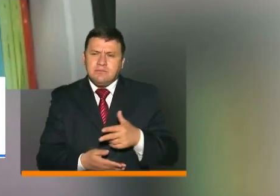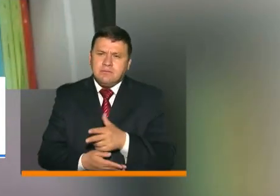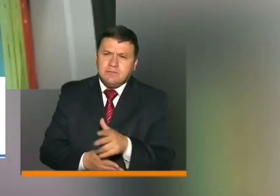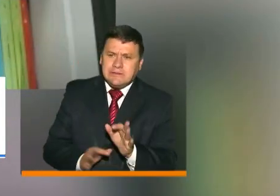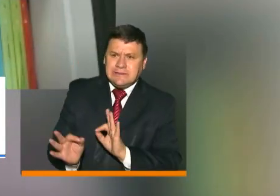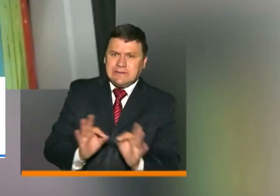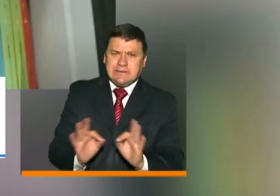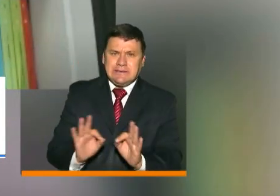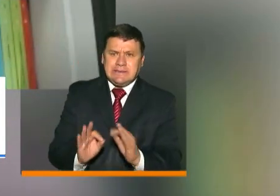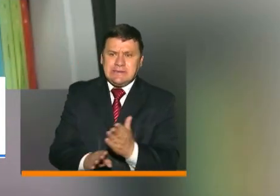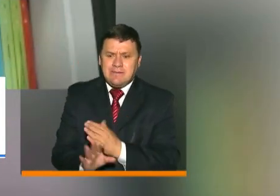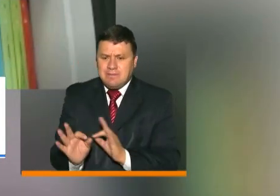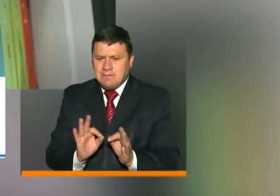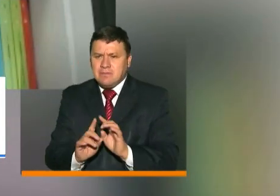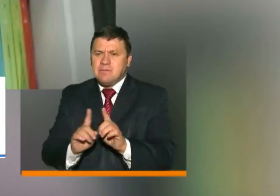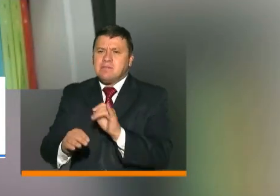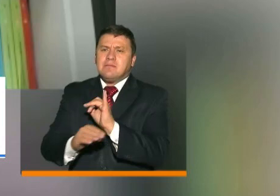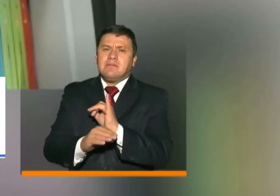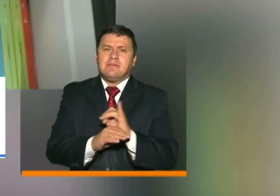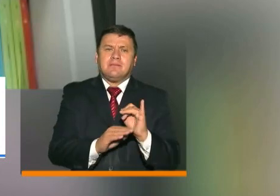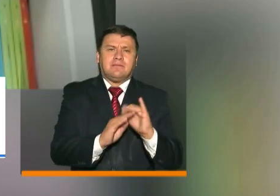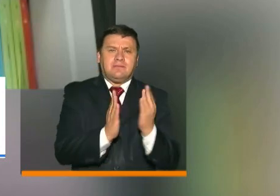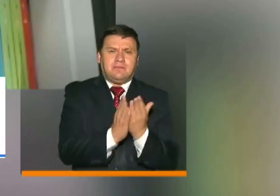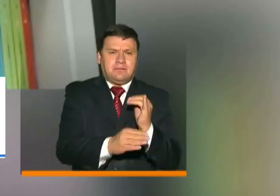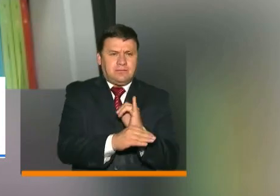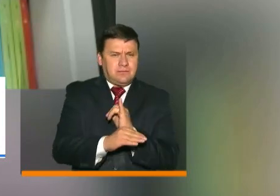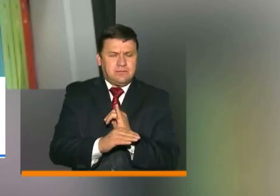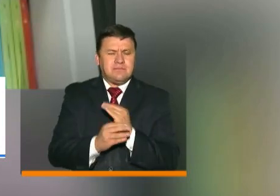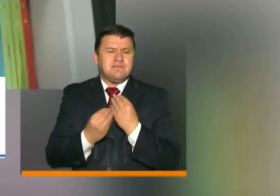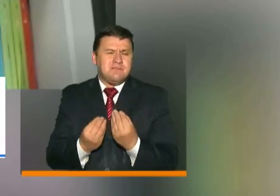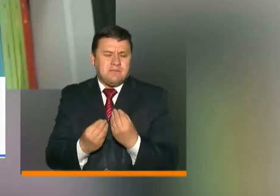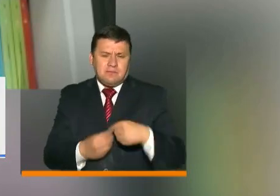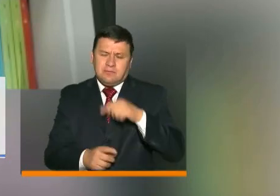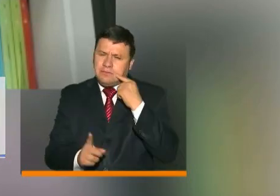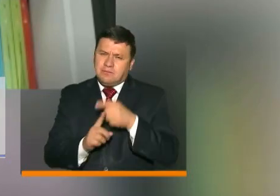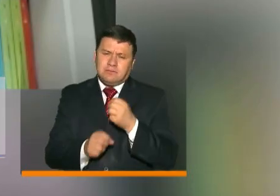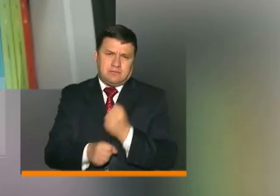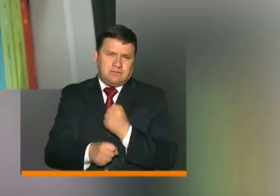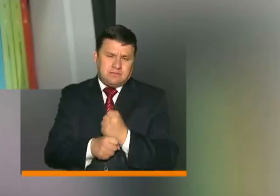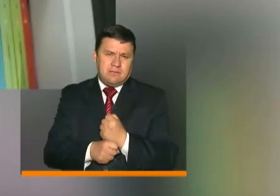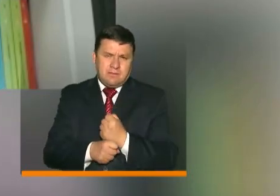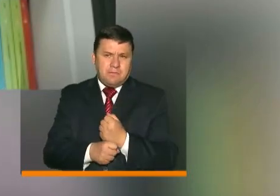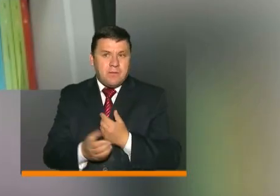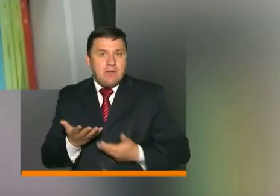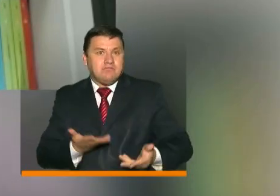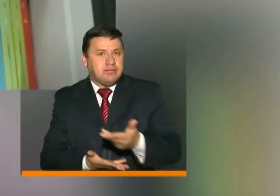preparar a nuestras instituciones educativas para trabajar en una